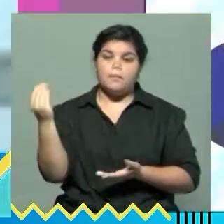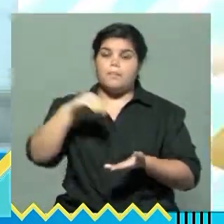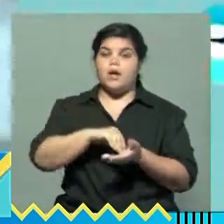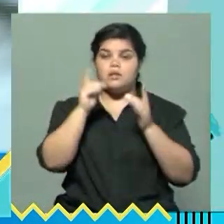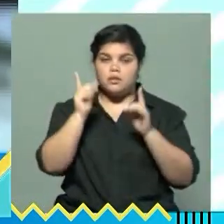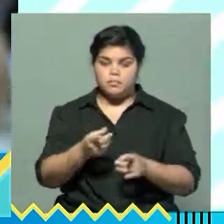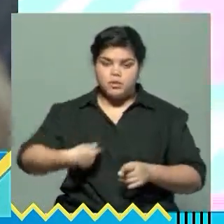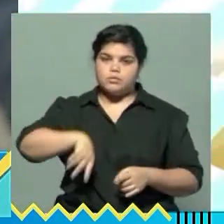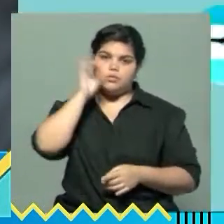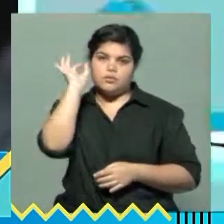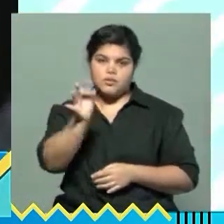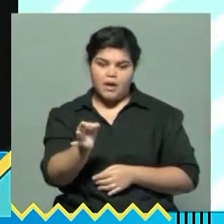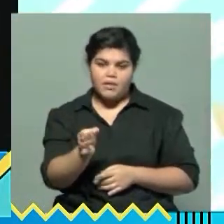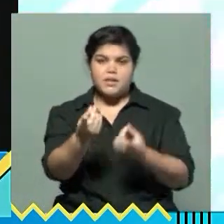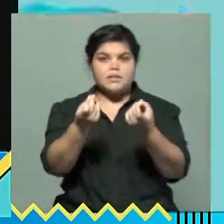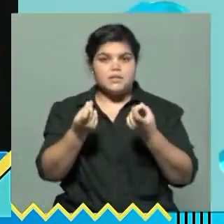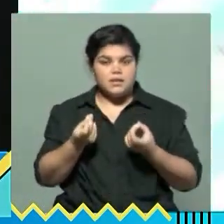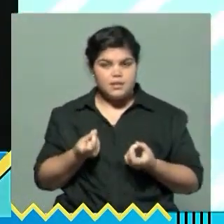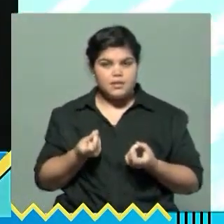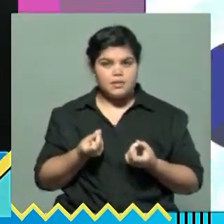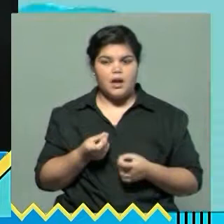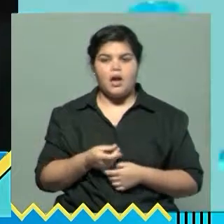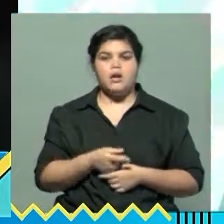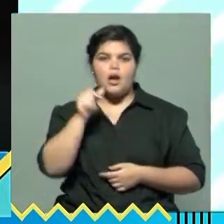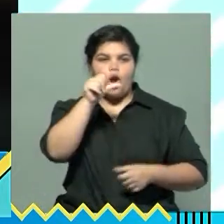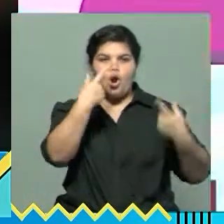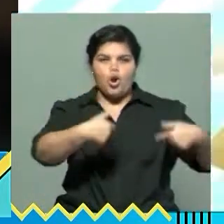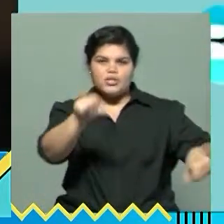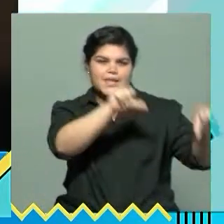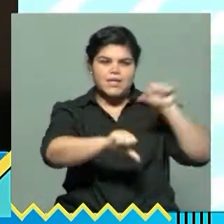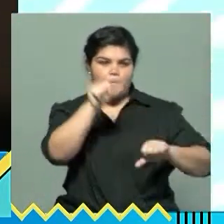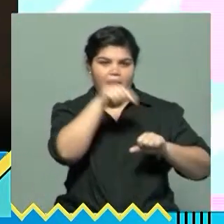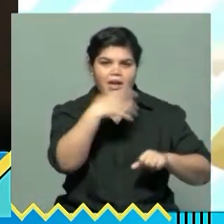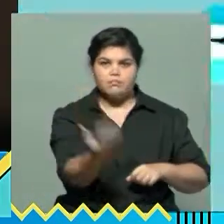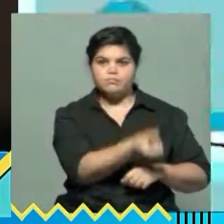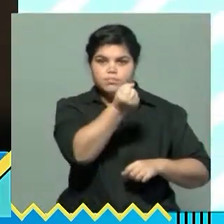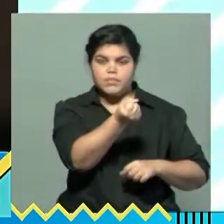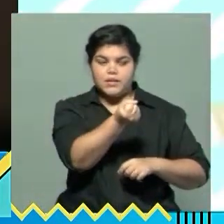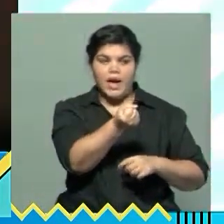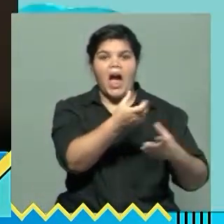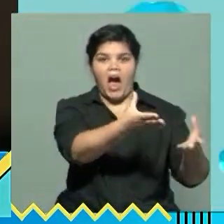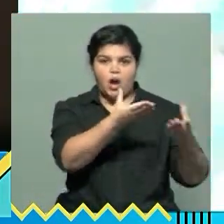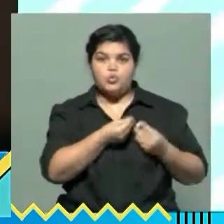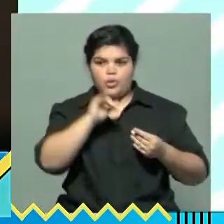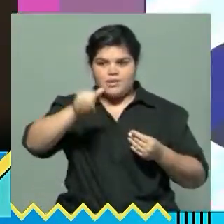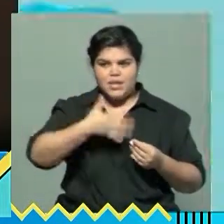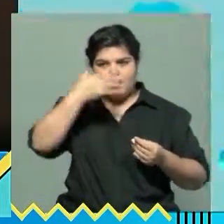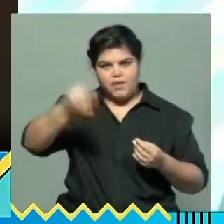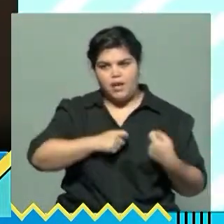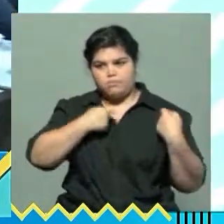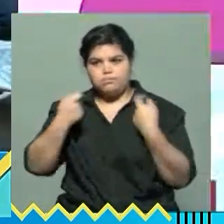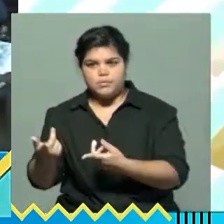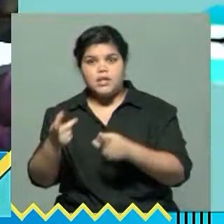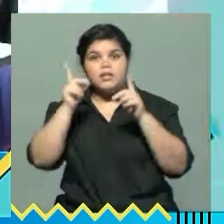ciertamente tenemos que saber canalizar los hallazgos del laboratorio que sirven, aquellos que ya nos permiten tener alguna